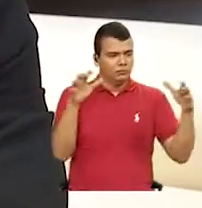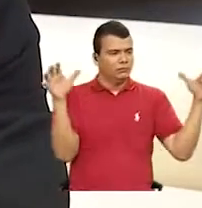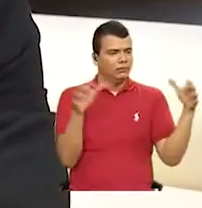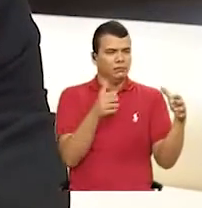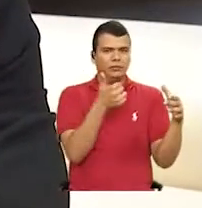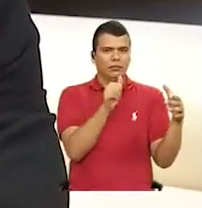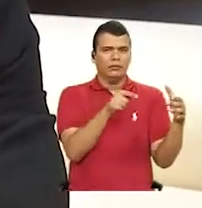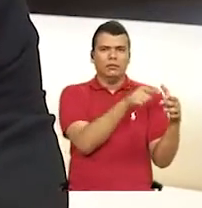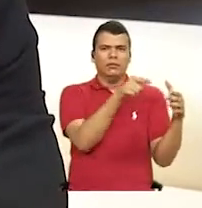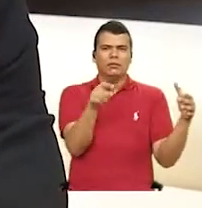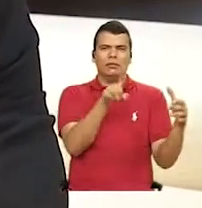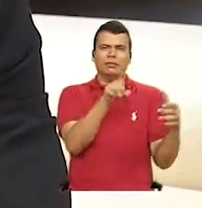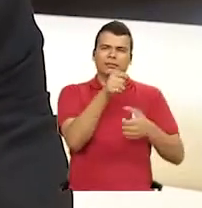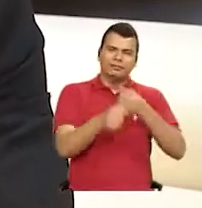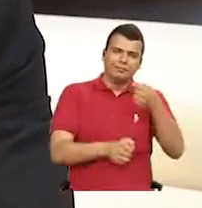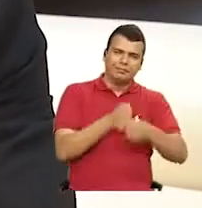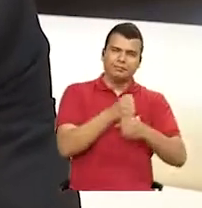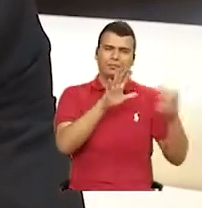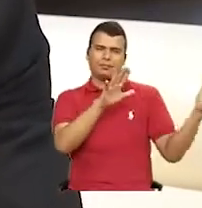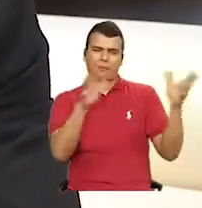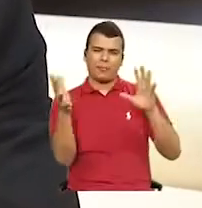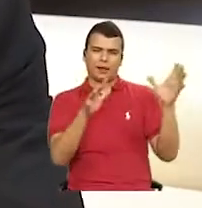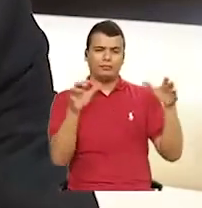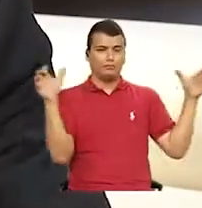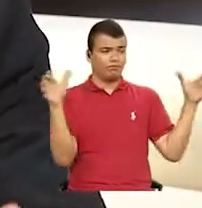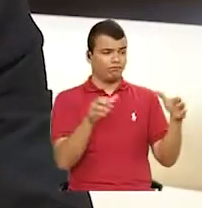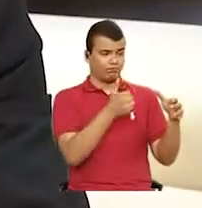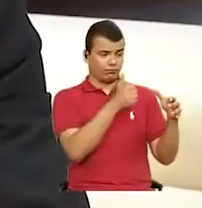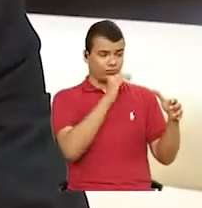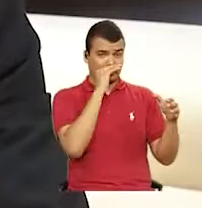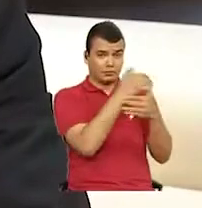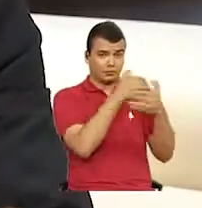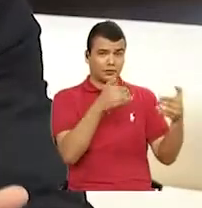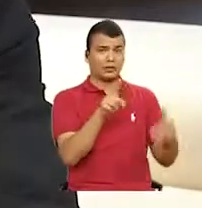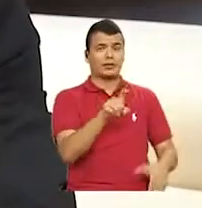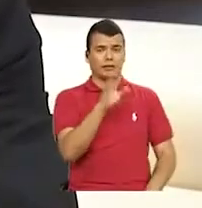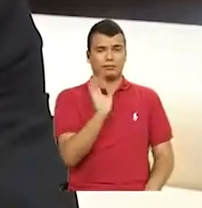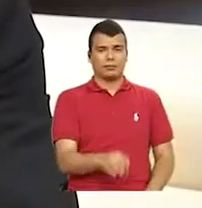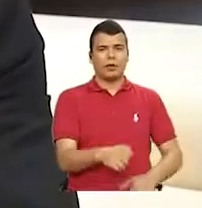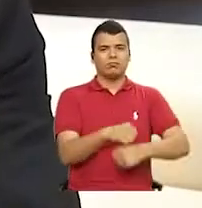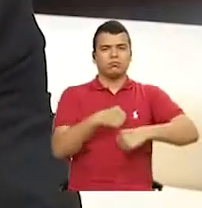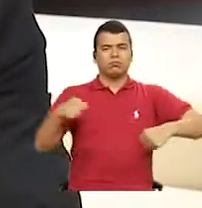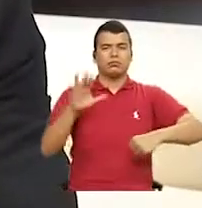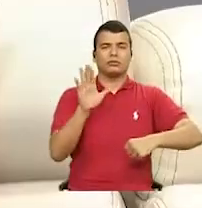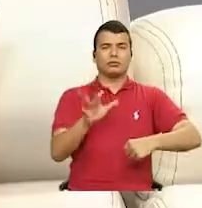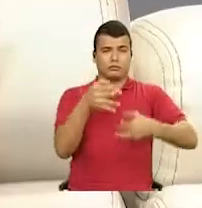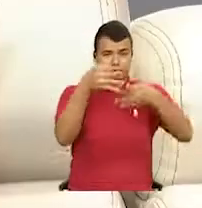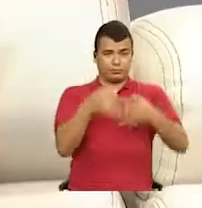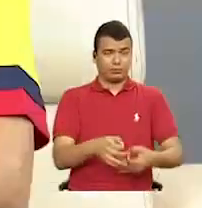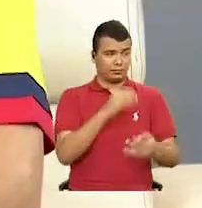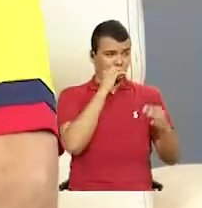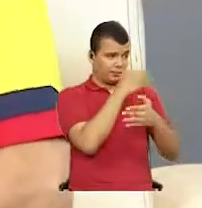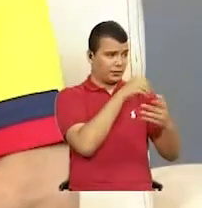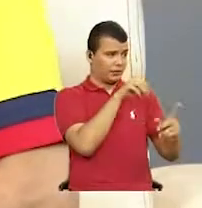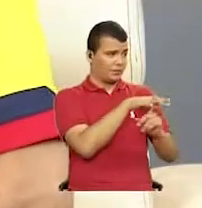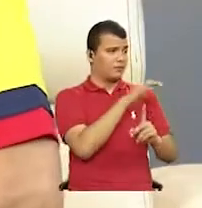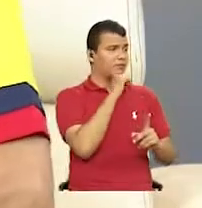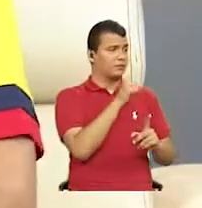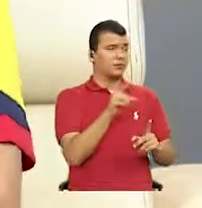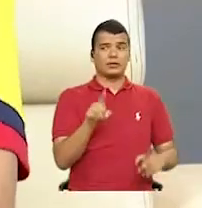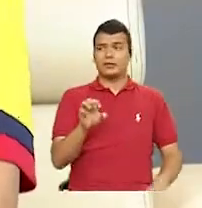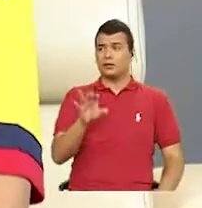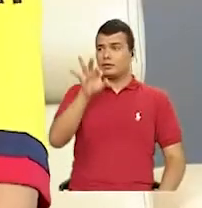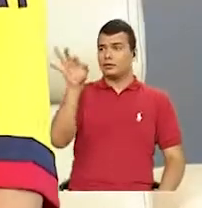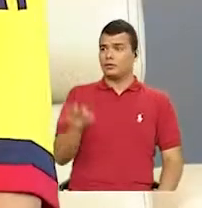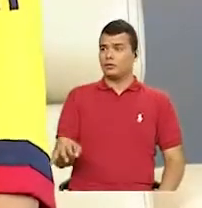menores o alrededor de los 6 años, de esos 10, 6 están con sobrepeso y están obesos? Claro, eso equivale al 60%, eso